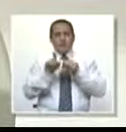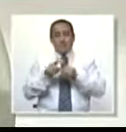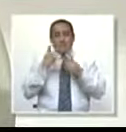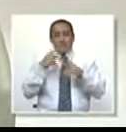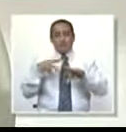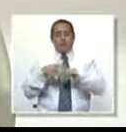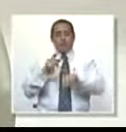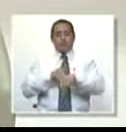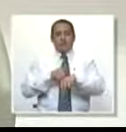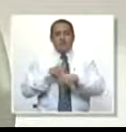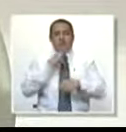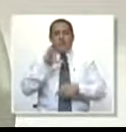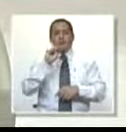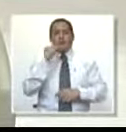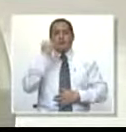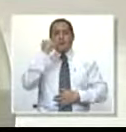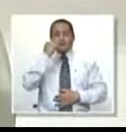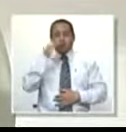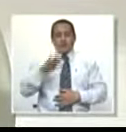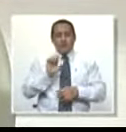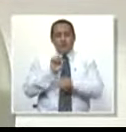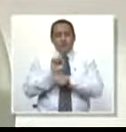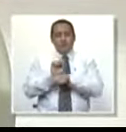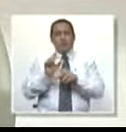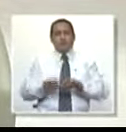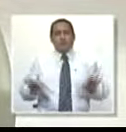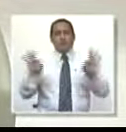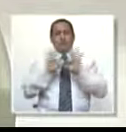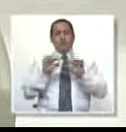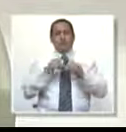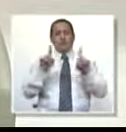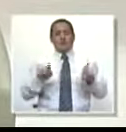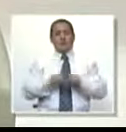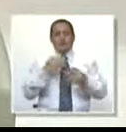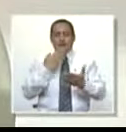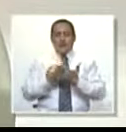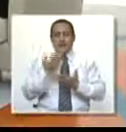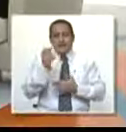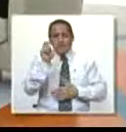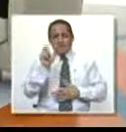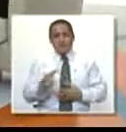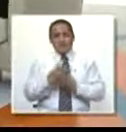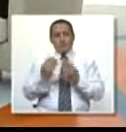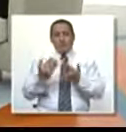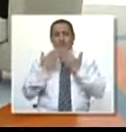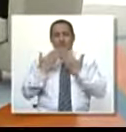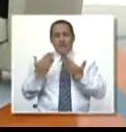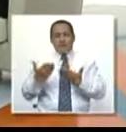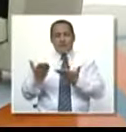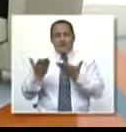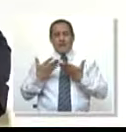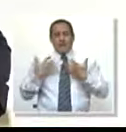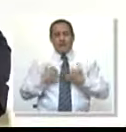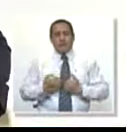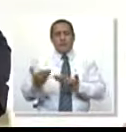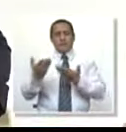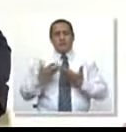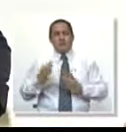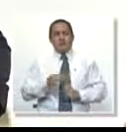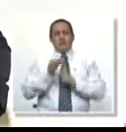quedamos cortos no cuando hablamos de los derechos de los niños de la educación están inspirado todo esto pero bueno le agradecemos de momento Muchísimas gracias doctora marilu